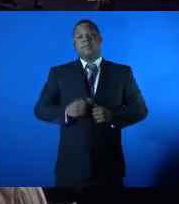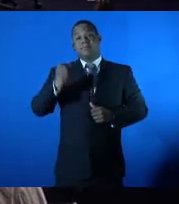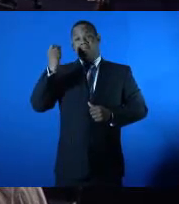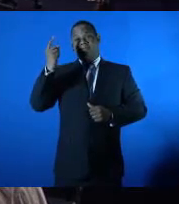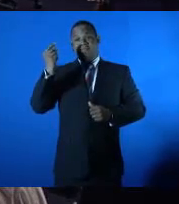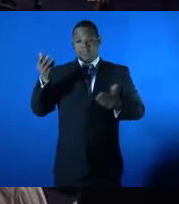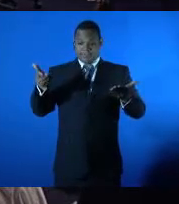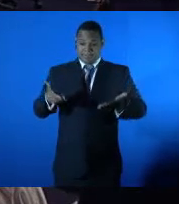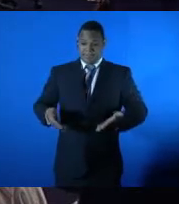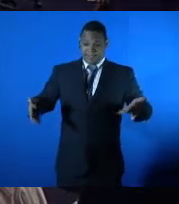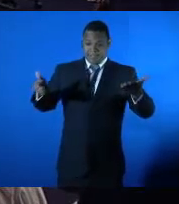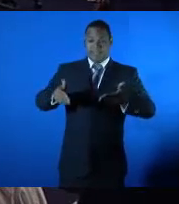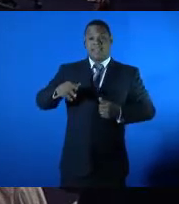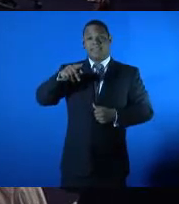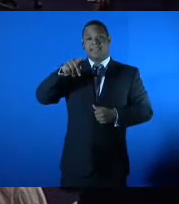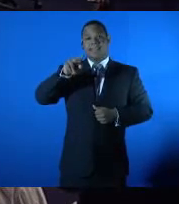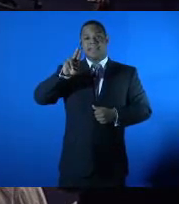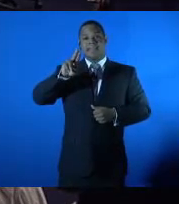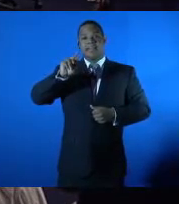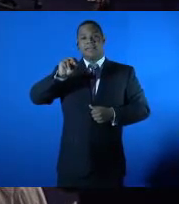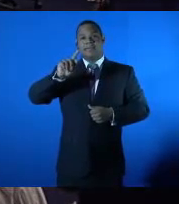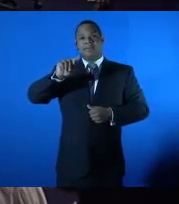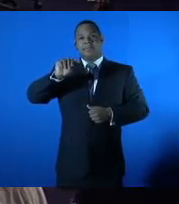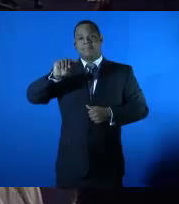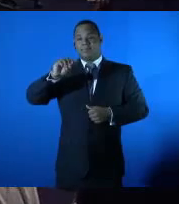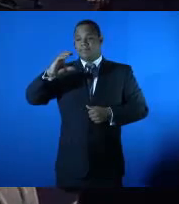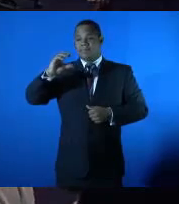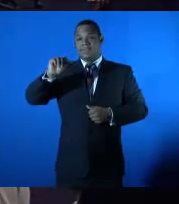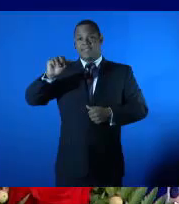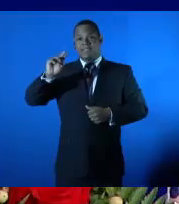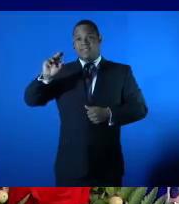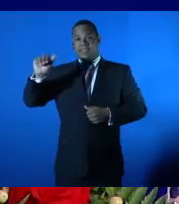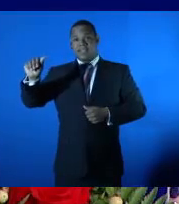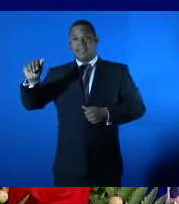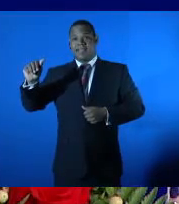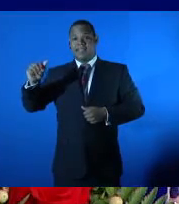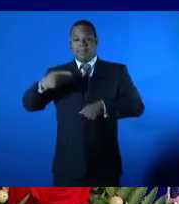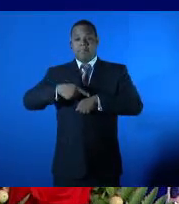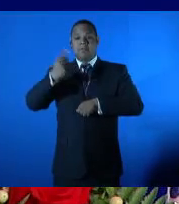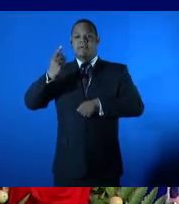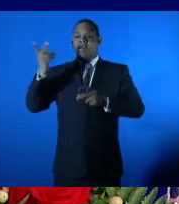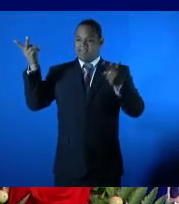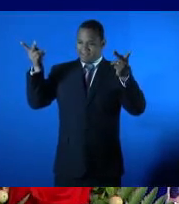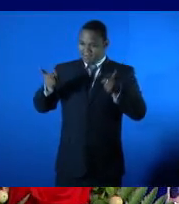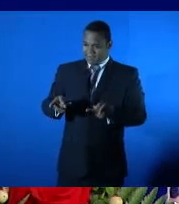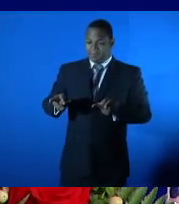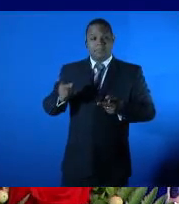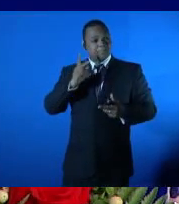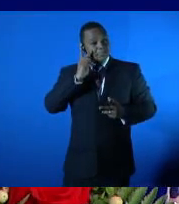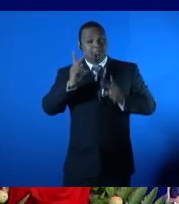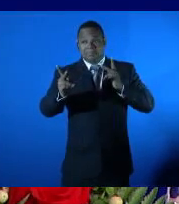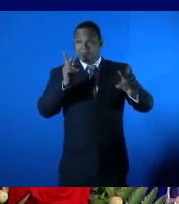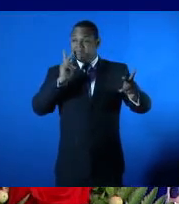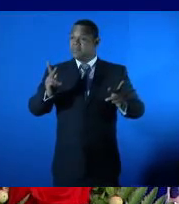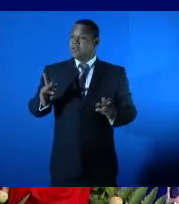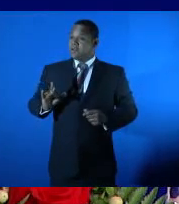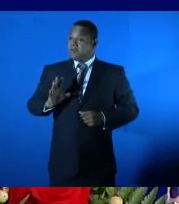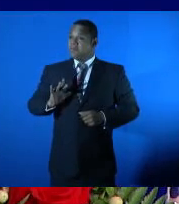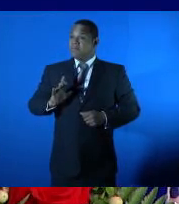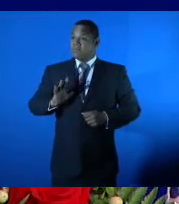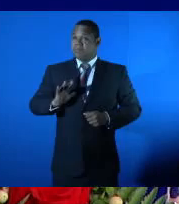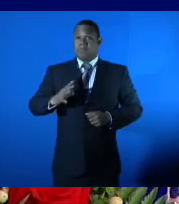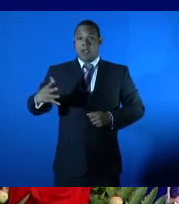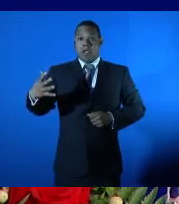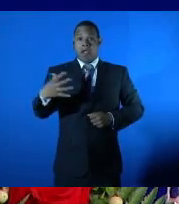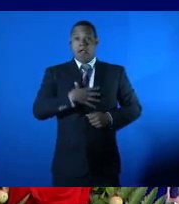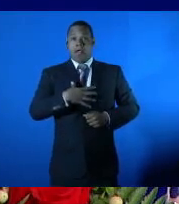Cana, este lugar tan célebre, y si tuviese alguna queja, sería